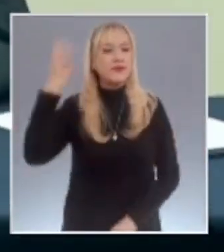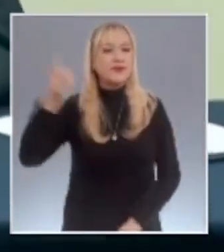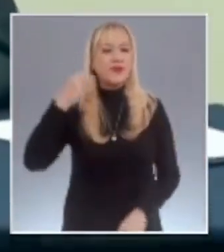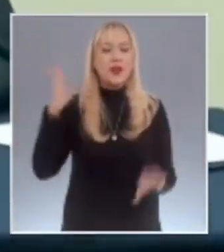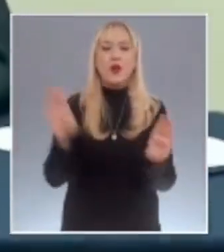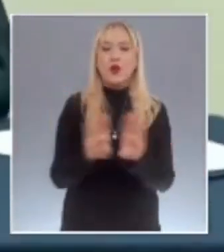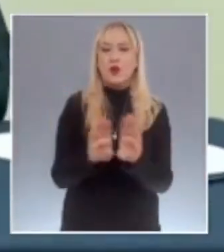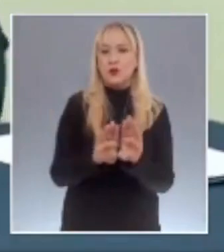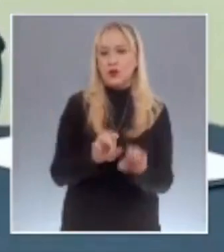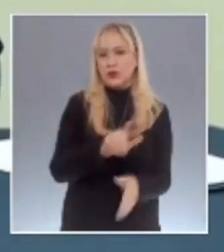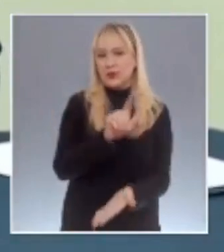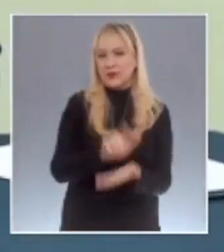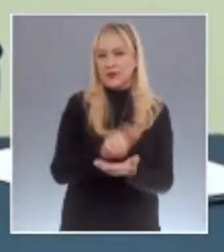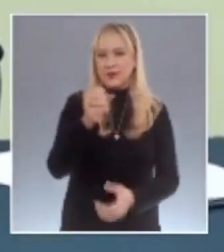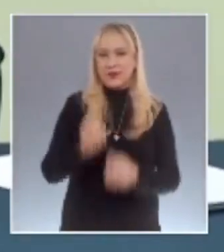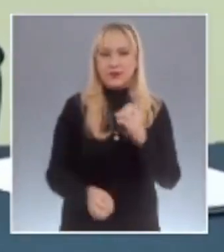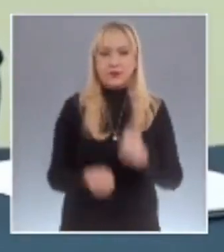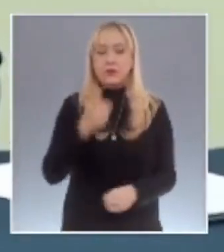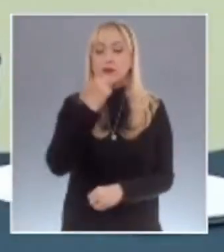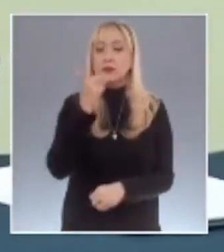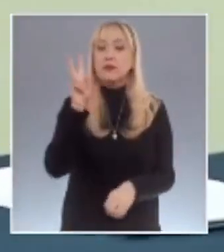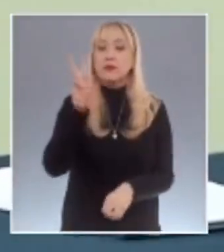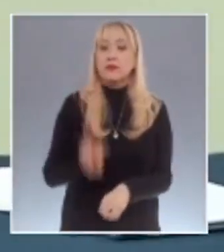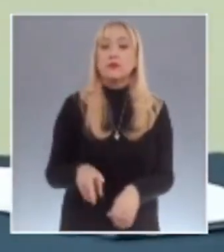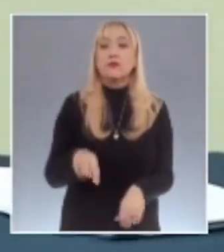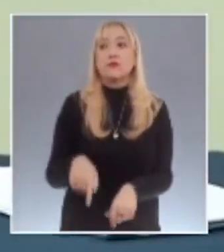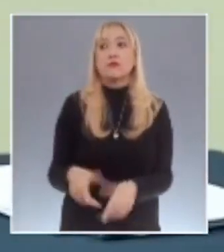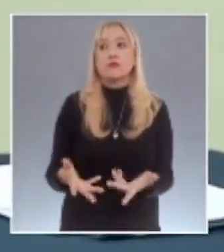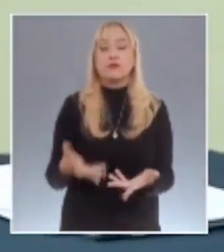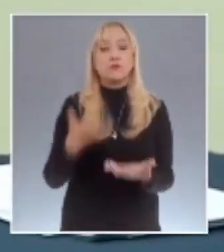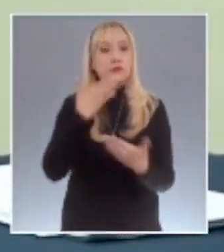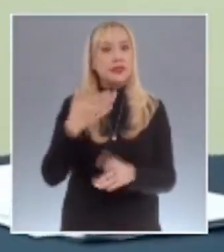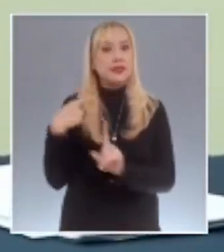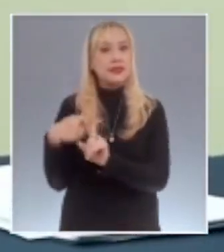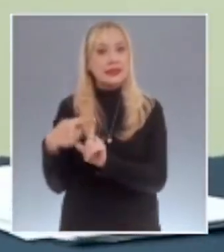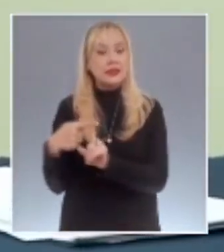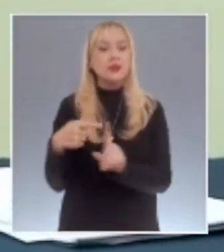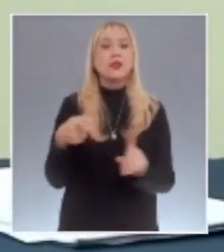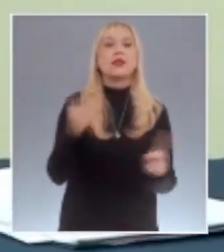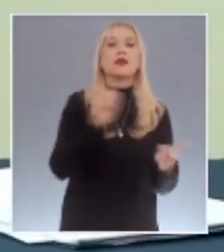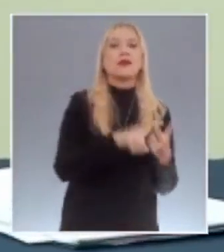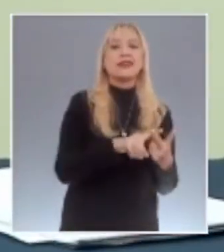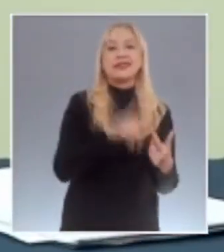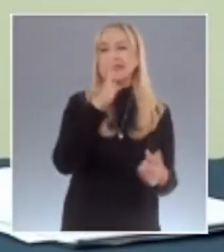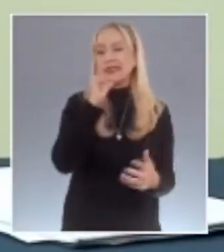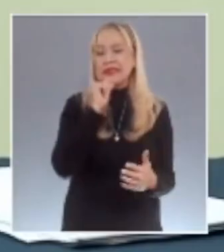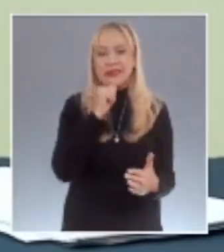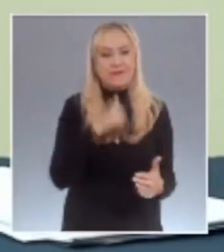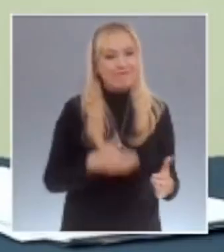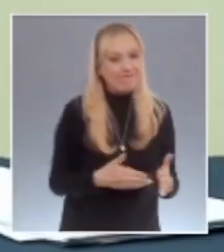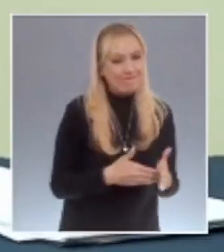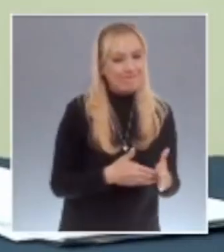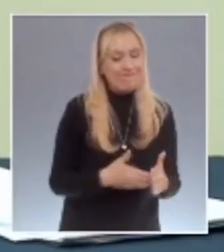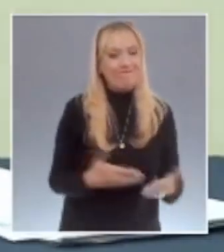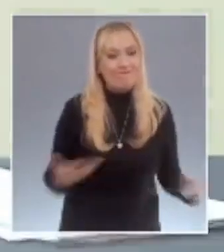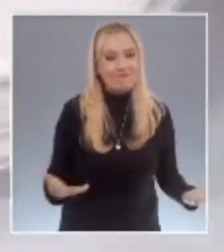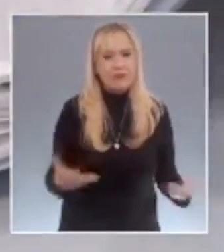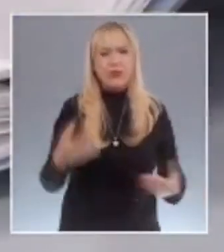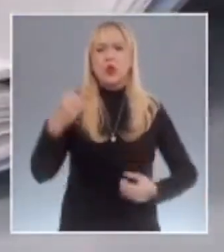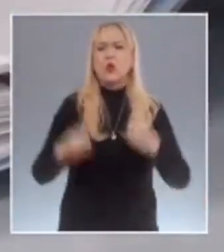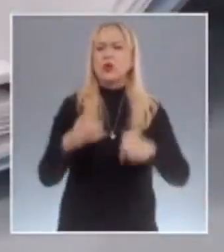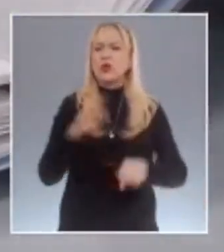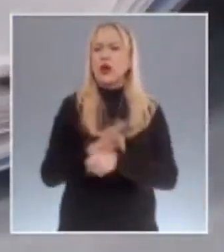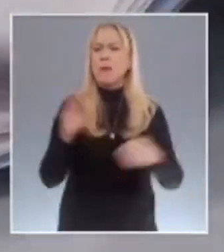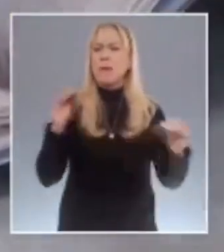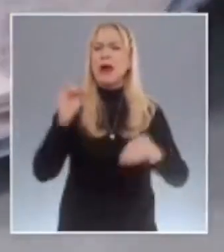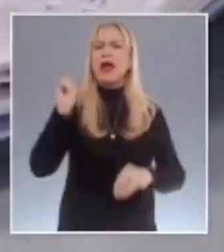justicia, profundizó en los alcances y límites del juicio de amparo. Explicó que lo más importante de los juicios de amparo es su contenido